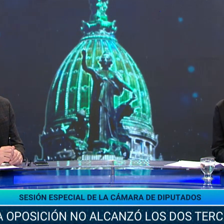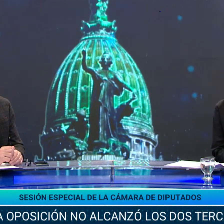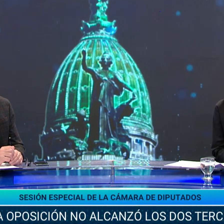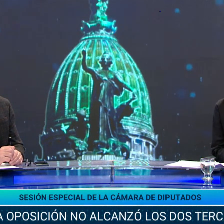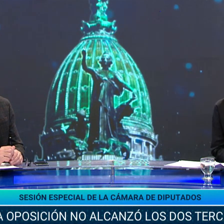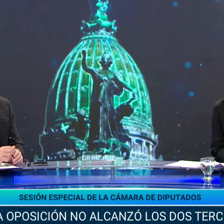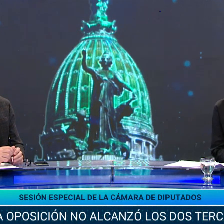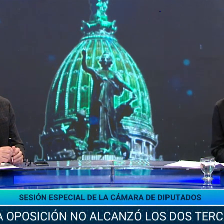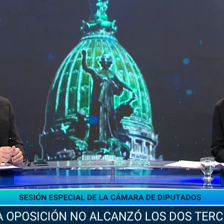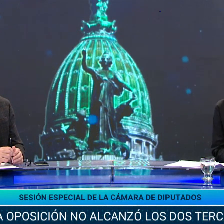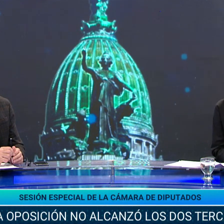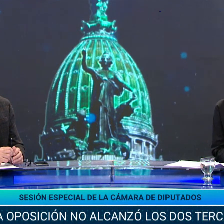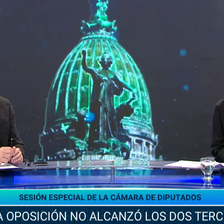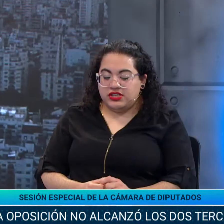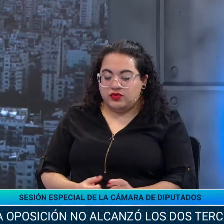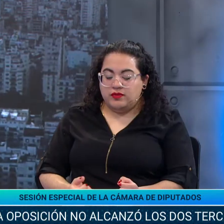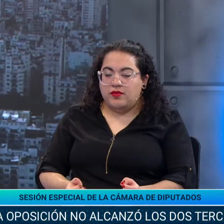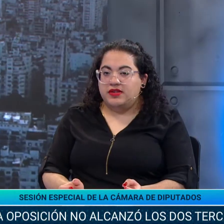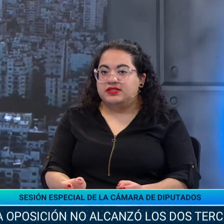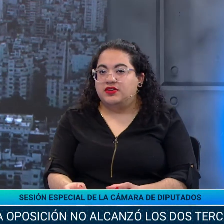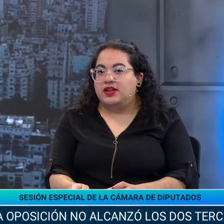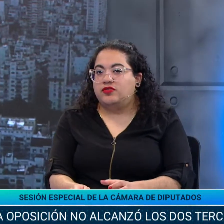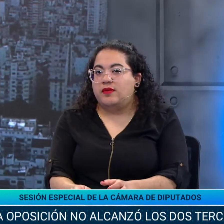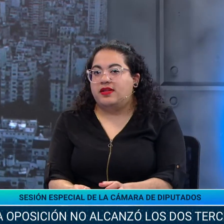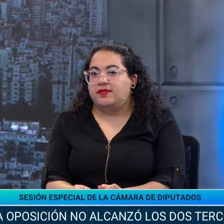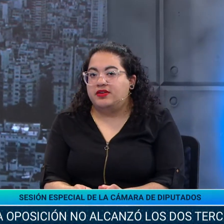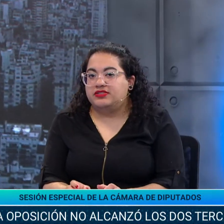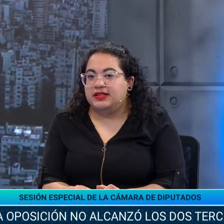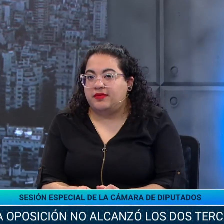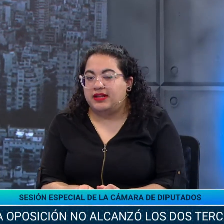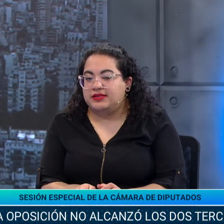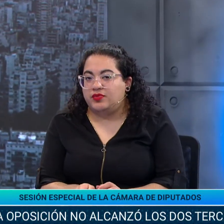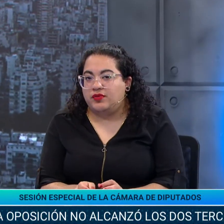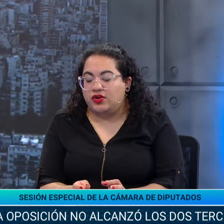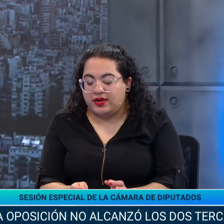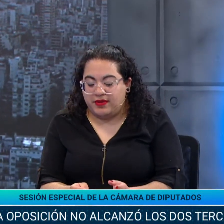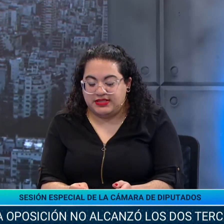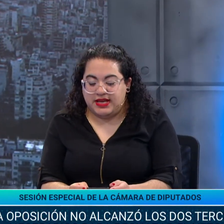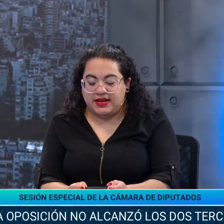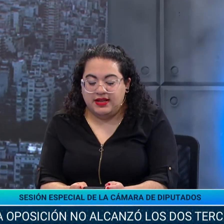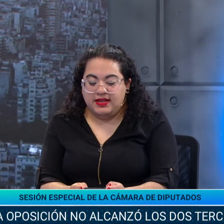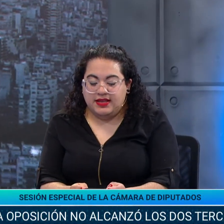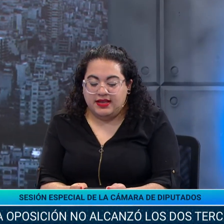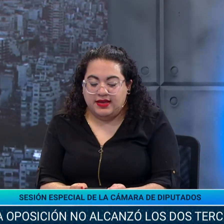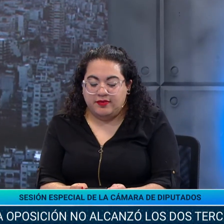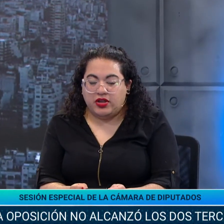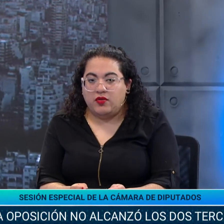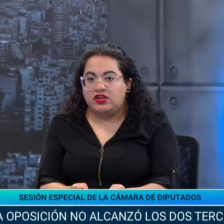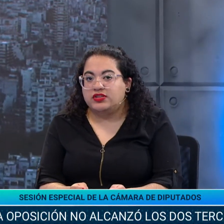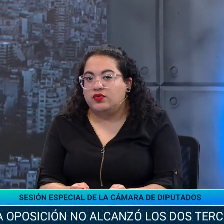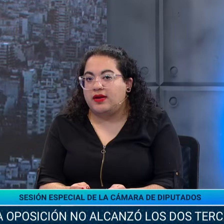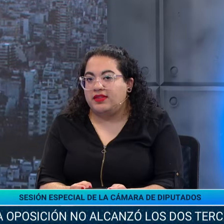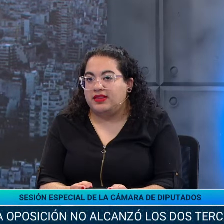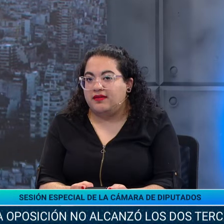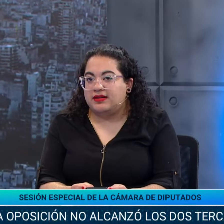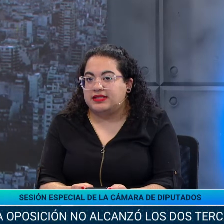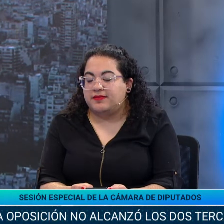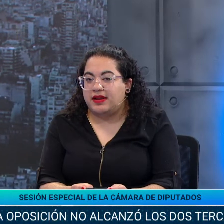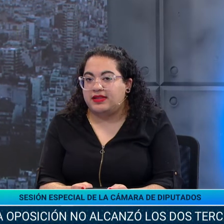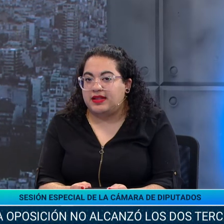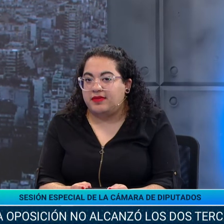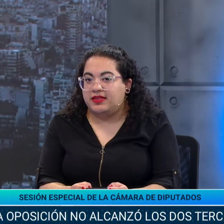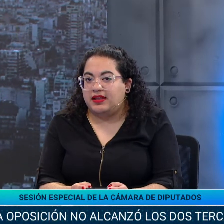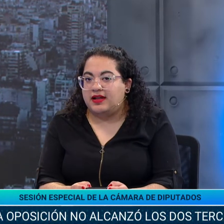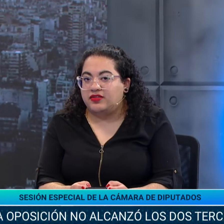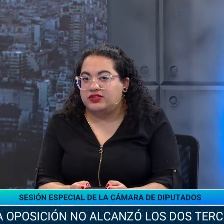tuvo 153. Sí, algo ya estuvimos mencionando, Amanda, pero si te parece podemos repasar, porque bueno, seguramente va a